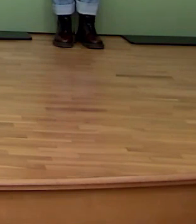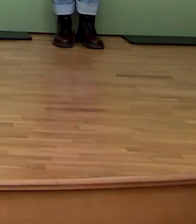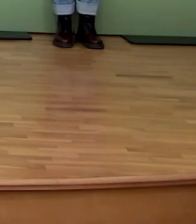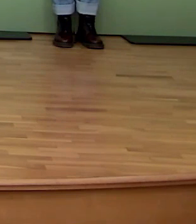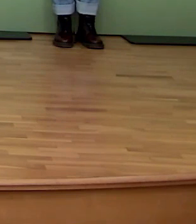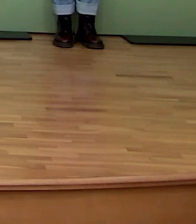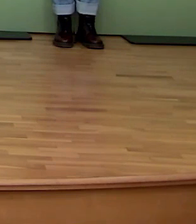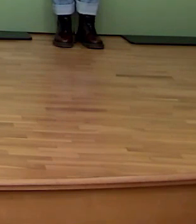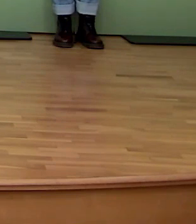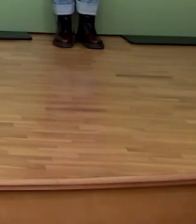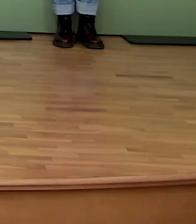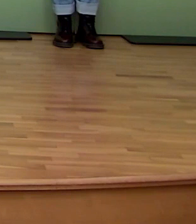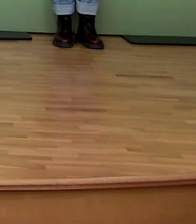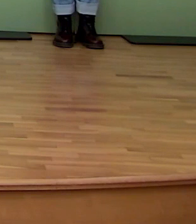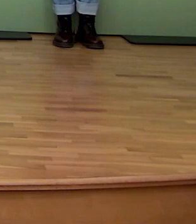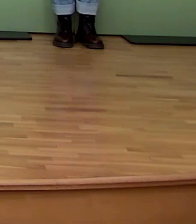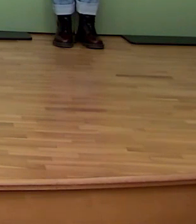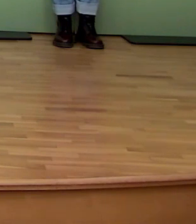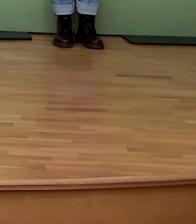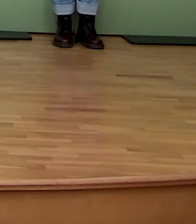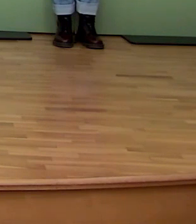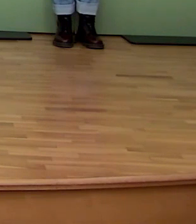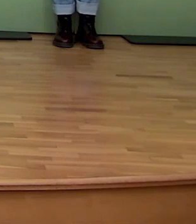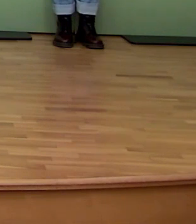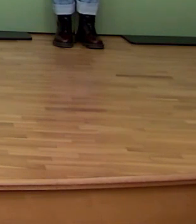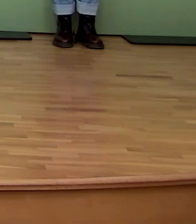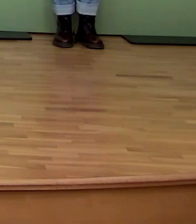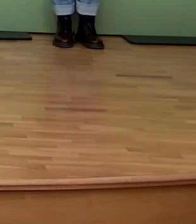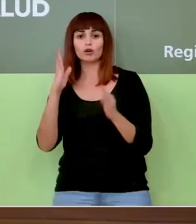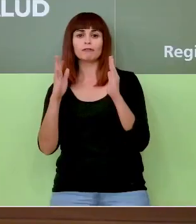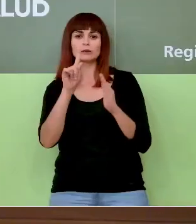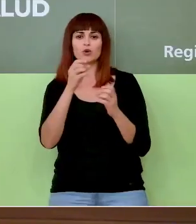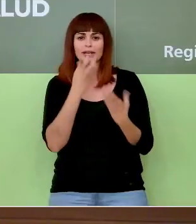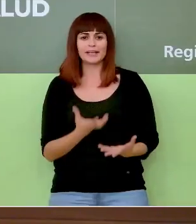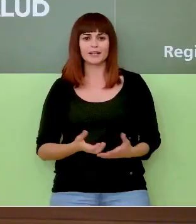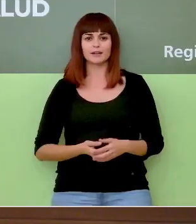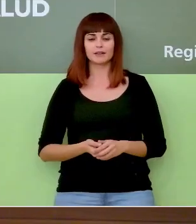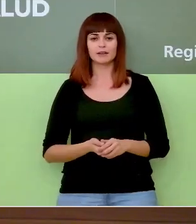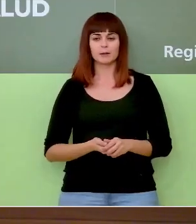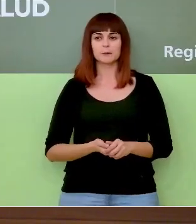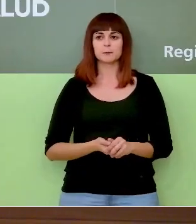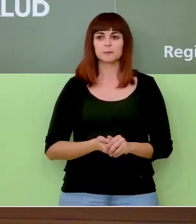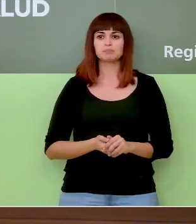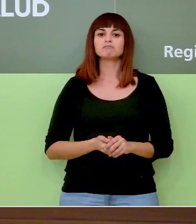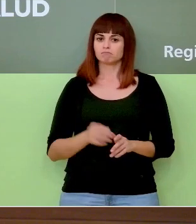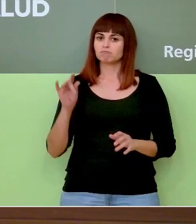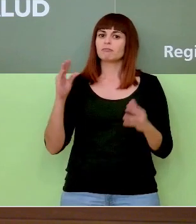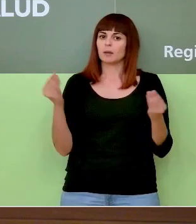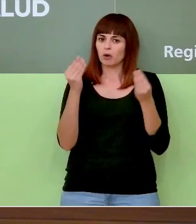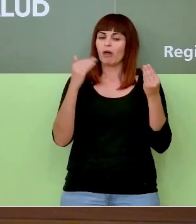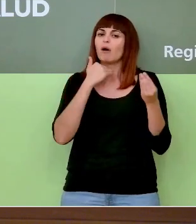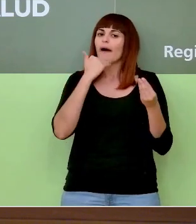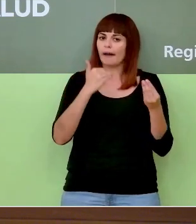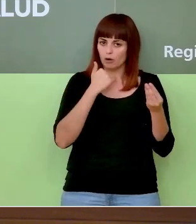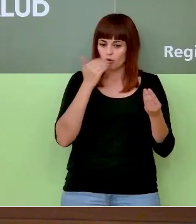la situación sigue siendo favorable y cómo están los otros municipios en fase 1. Pues han mejorado algo sobre las